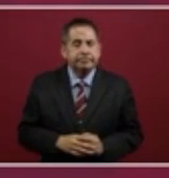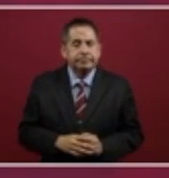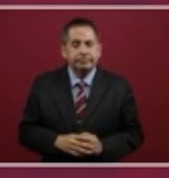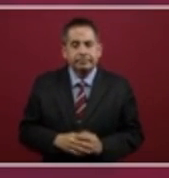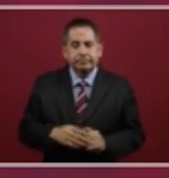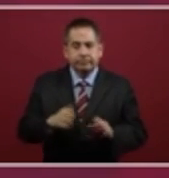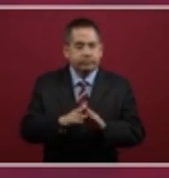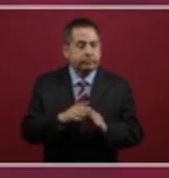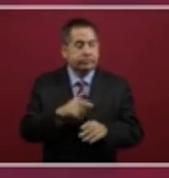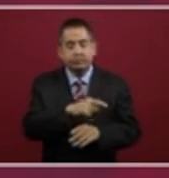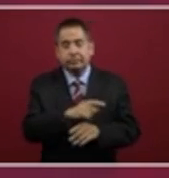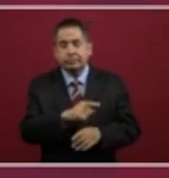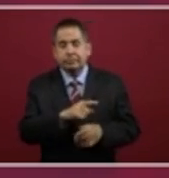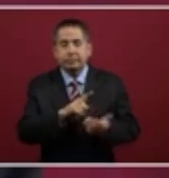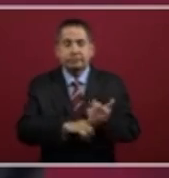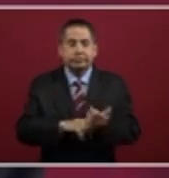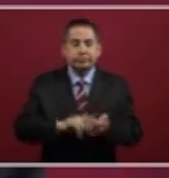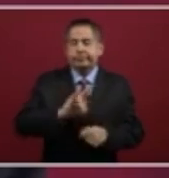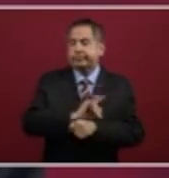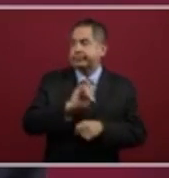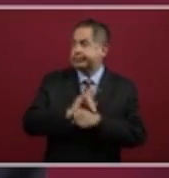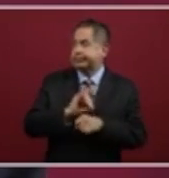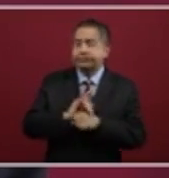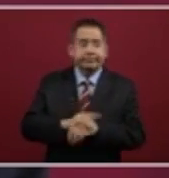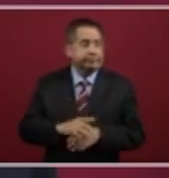se legalizara el fraude.